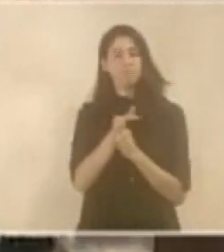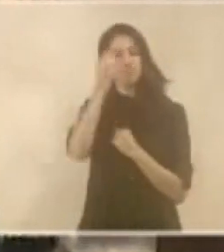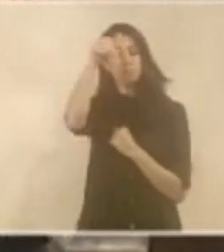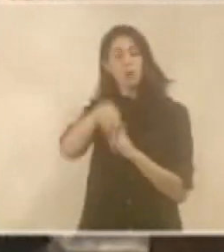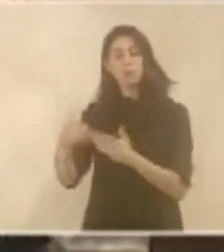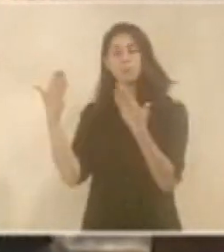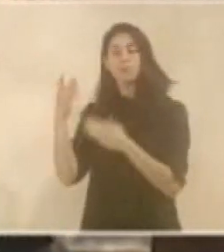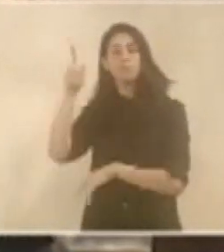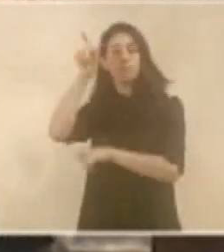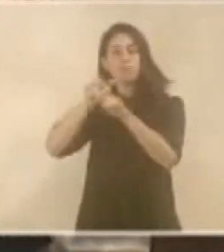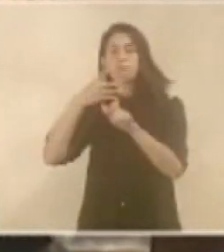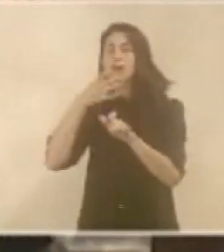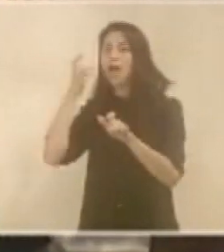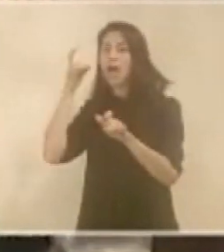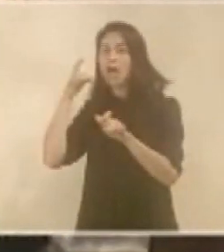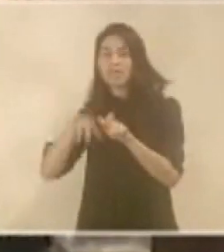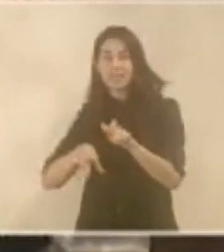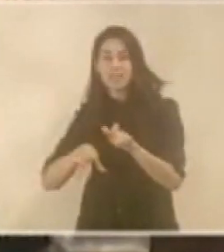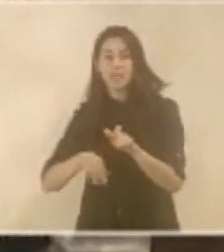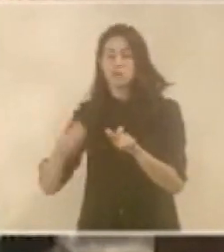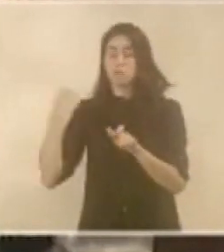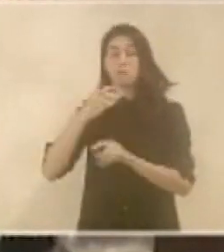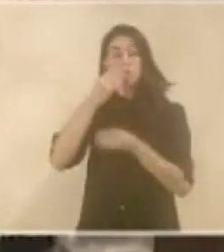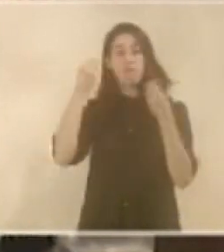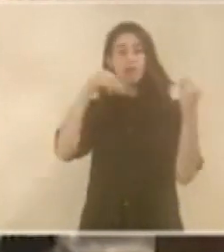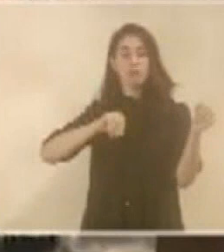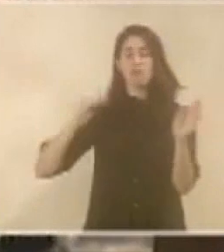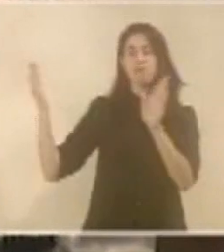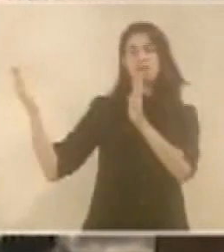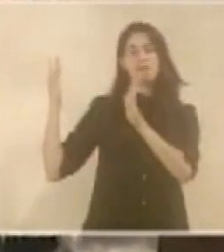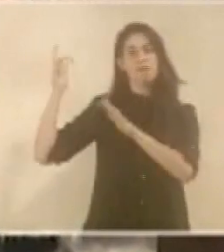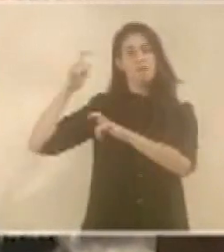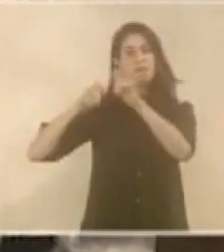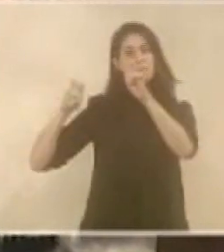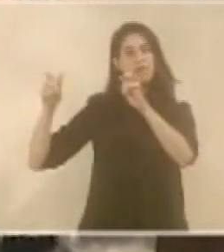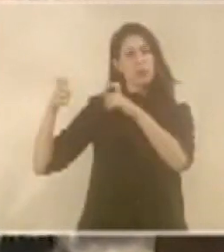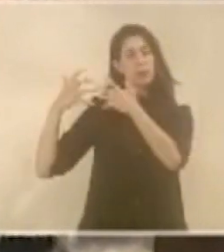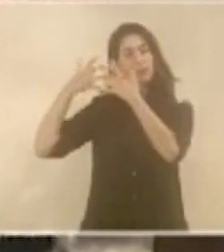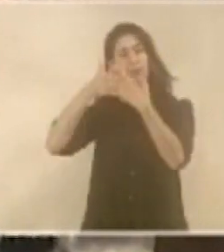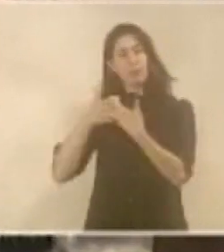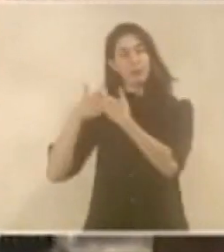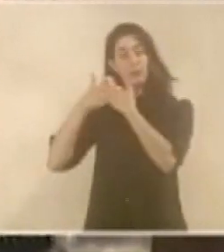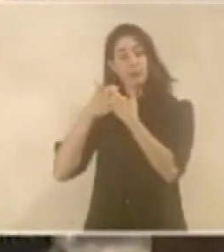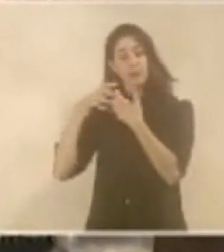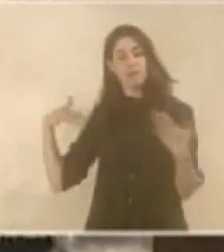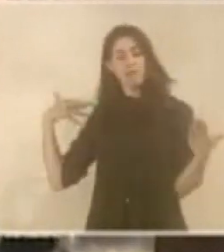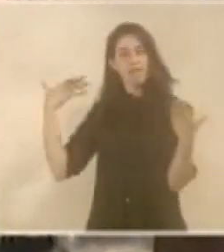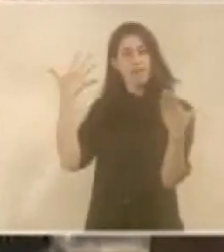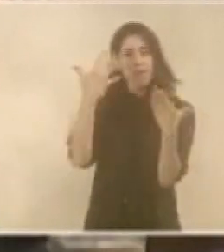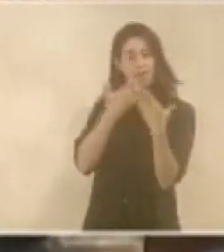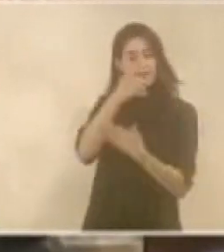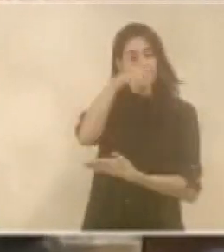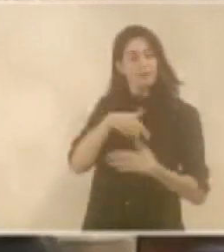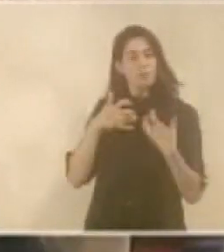largo de la historia han contribuido y contribuyen en la actualidad con su esfuerzo a conformar la sociedad